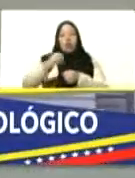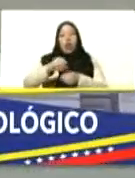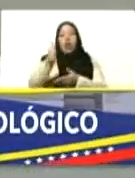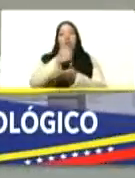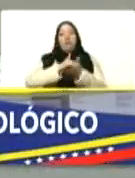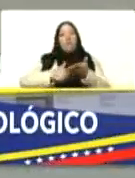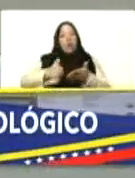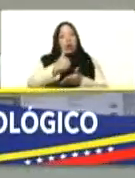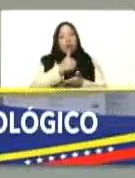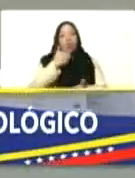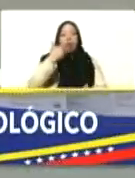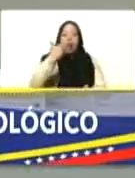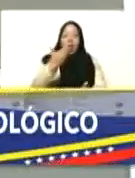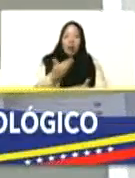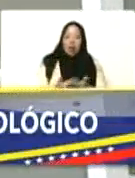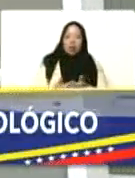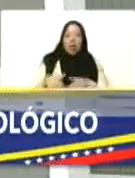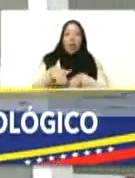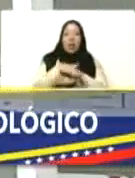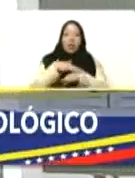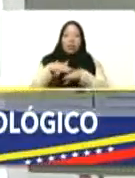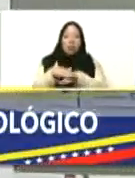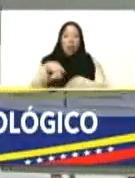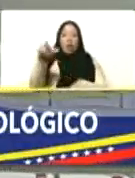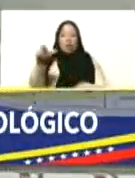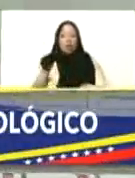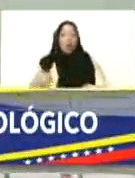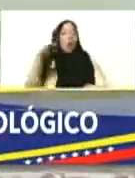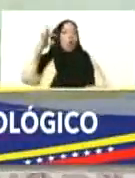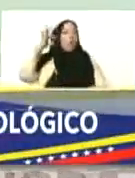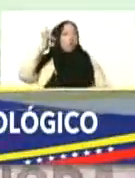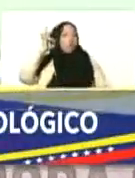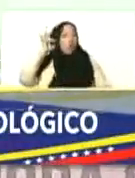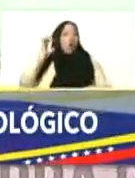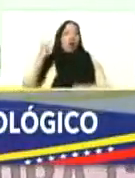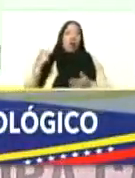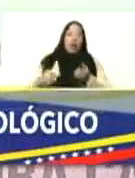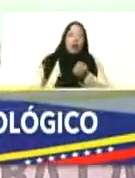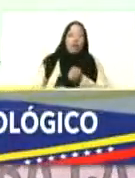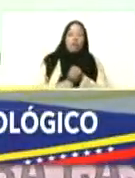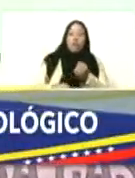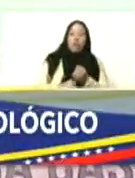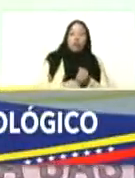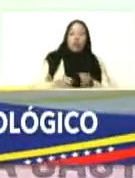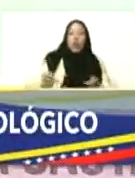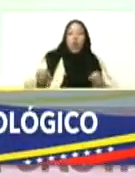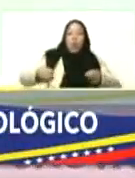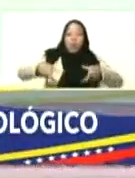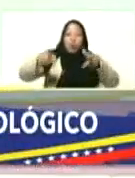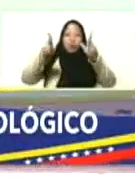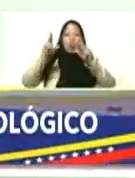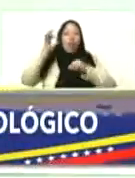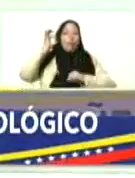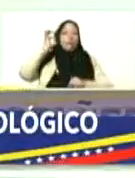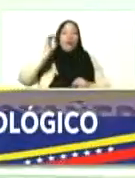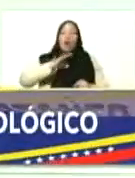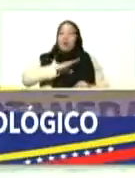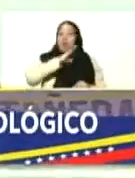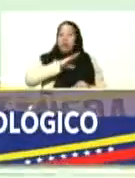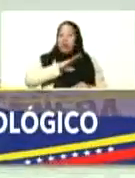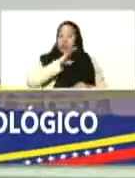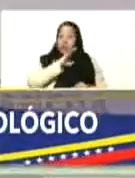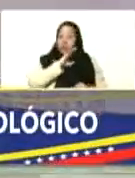farmacia, agradecerle a la ministra del Poder Popular para la Mujer, Diva Guzmán, por darme la oportunidad como paciente que fui y